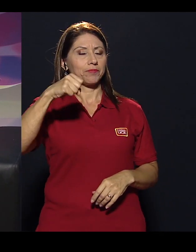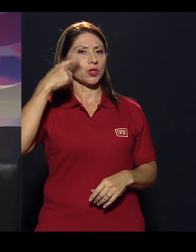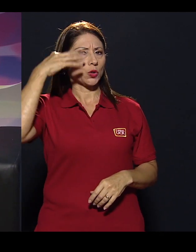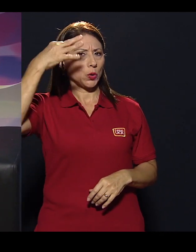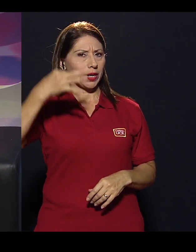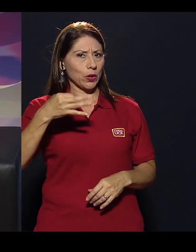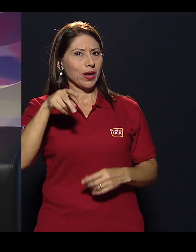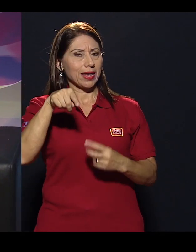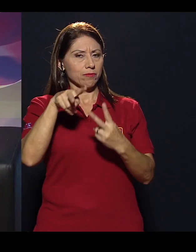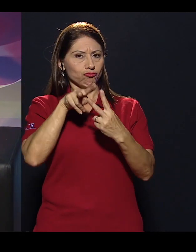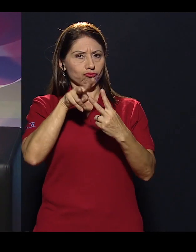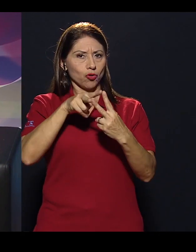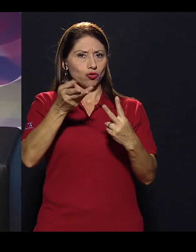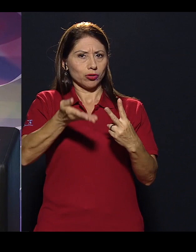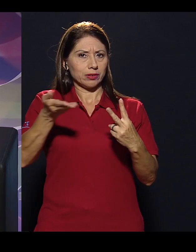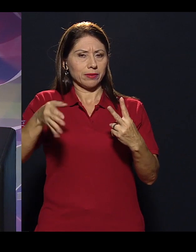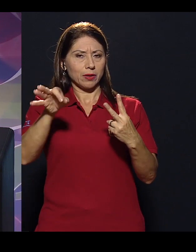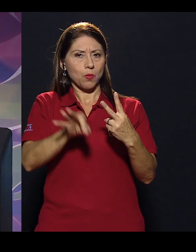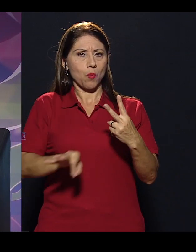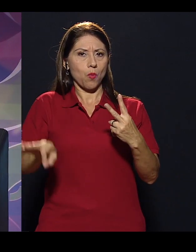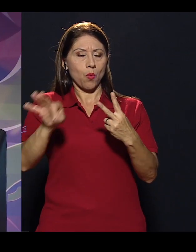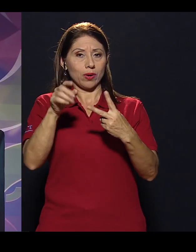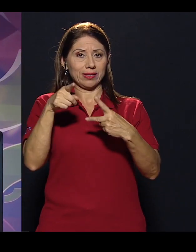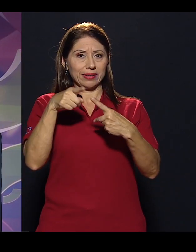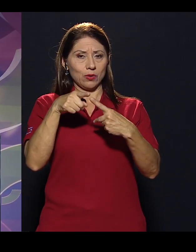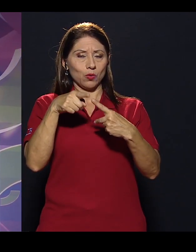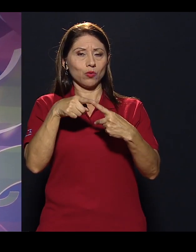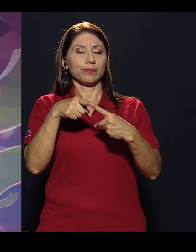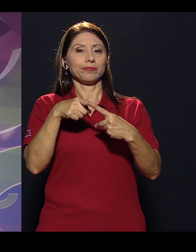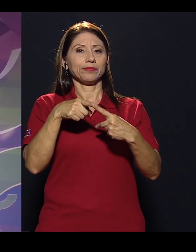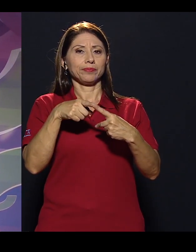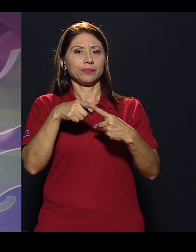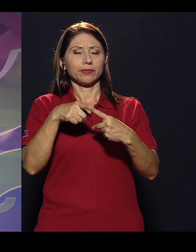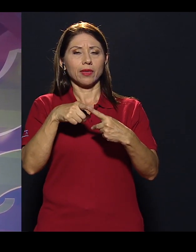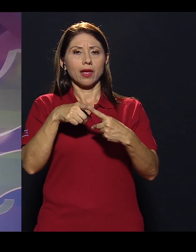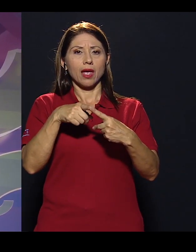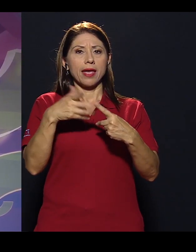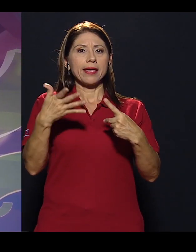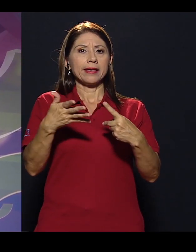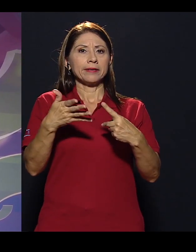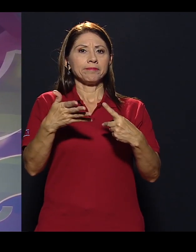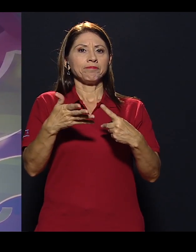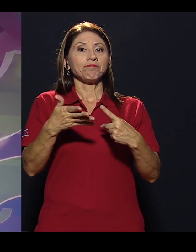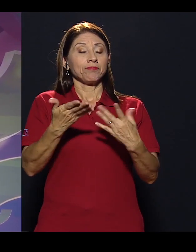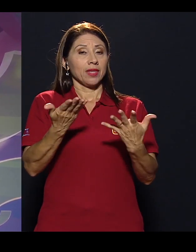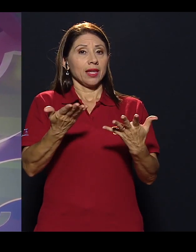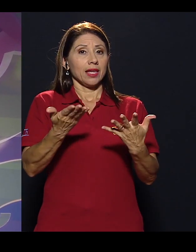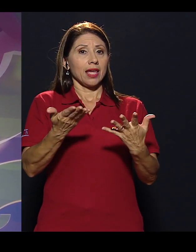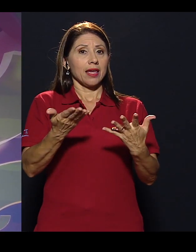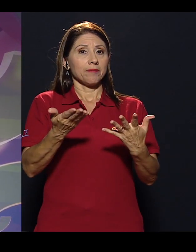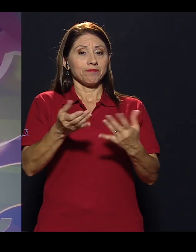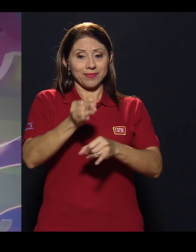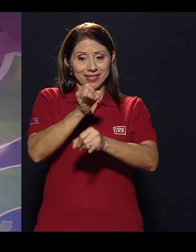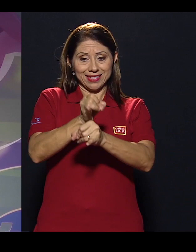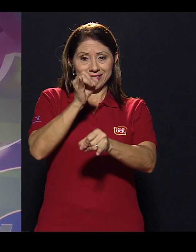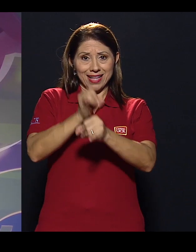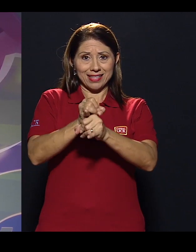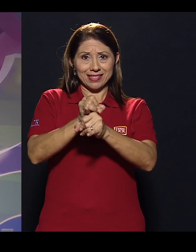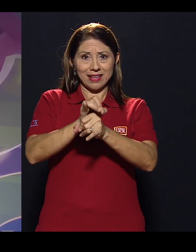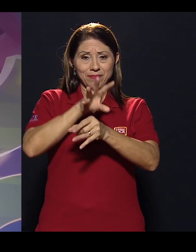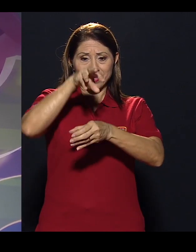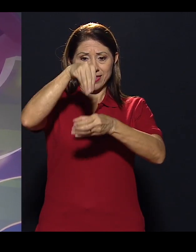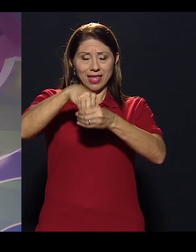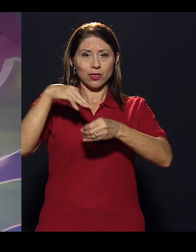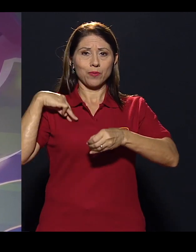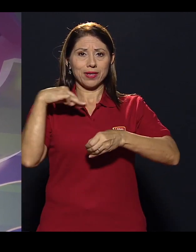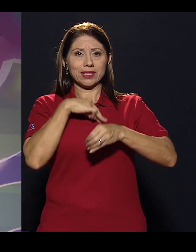hay como dos aspectos importantes. Uno es el mismo empoderamiento como instancia del